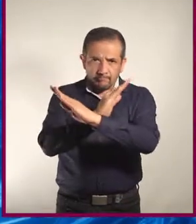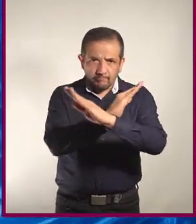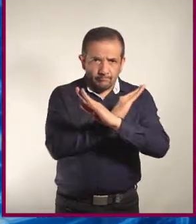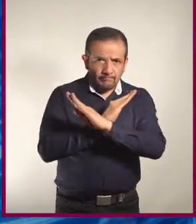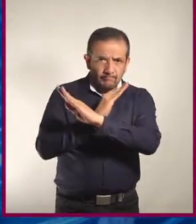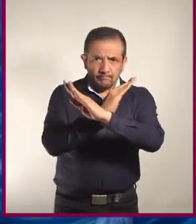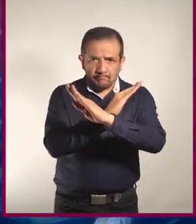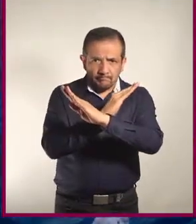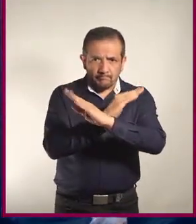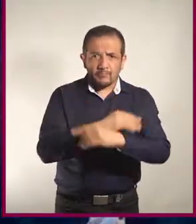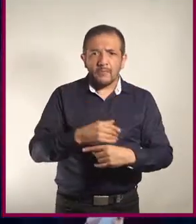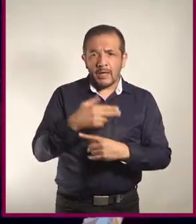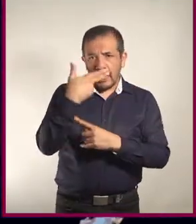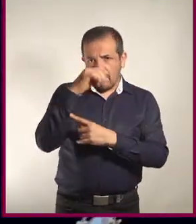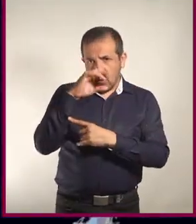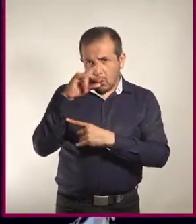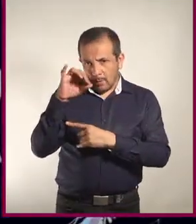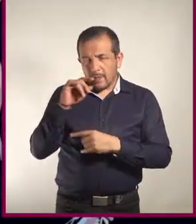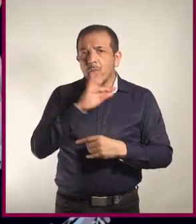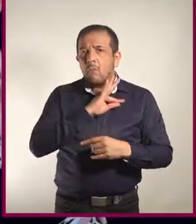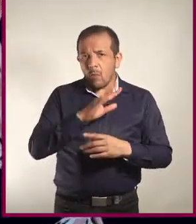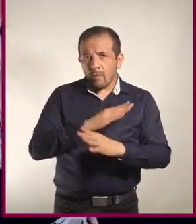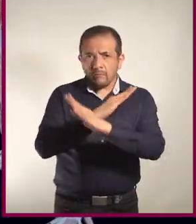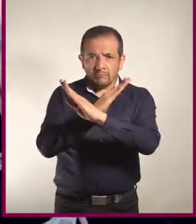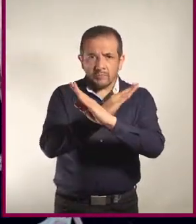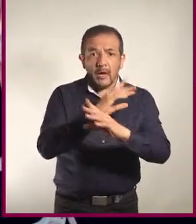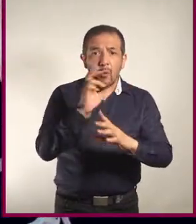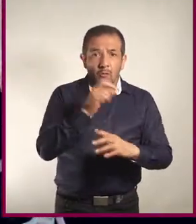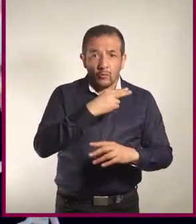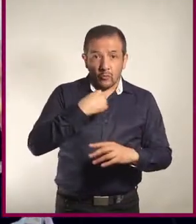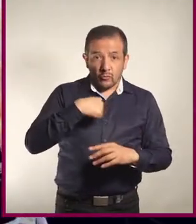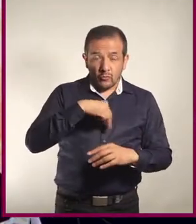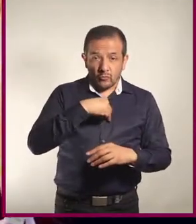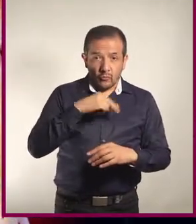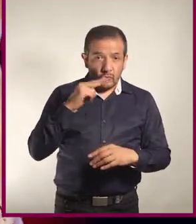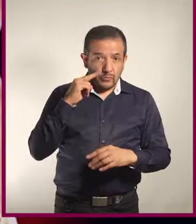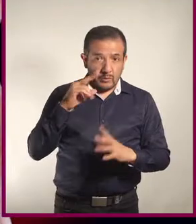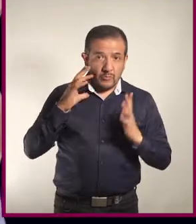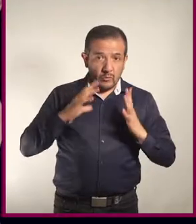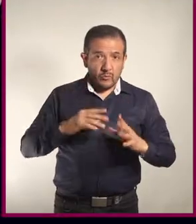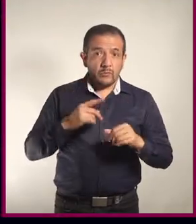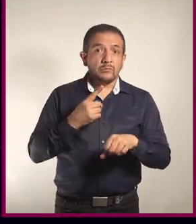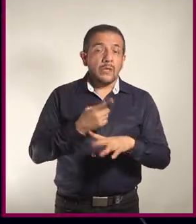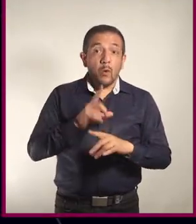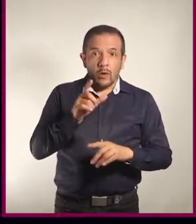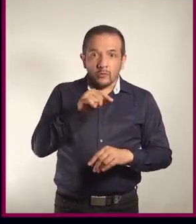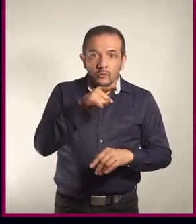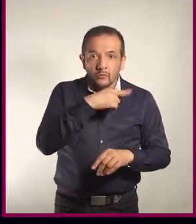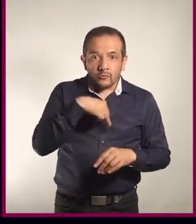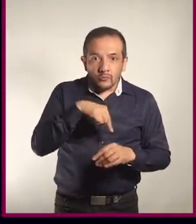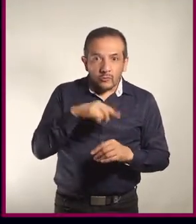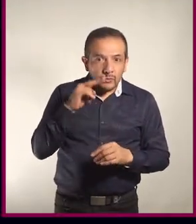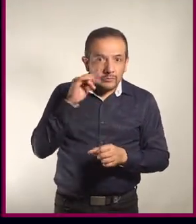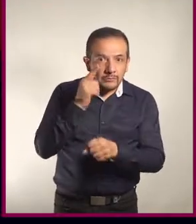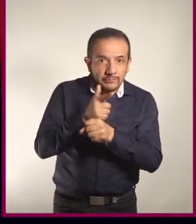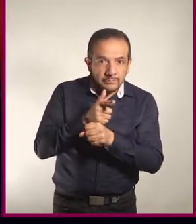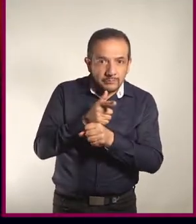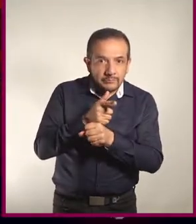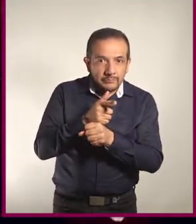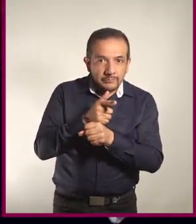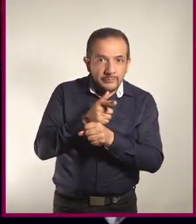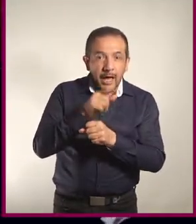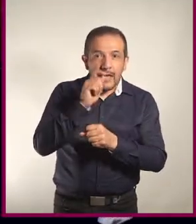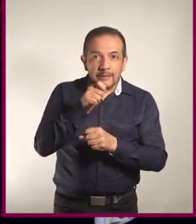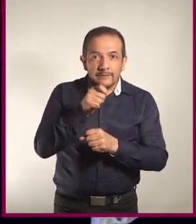para defendernos de patógenos externos. Si sientes que estamos revelando la identidad de los héroes de nuestro sistema